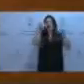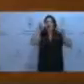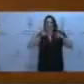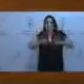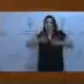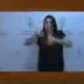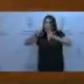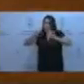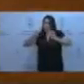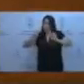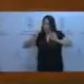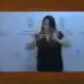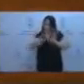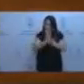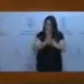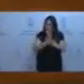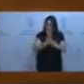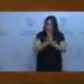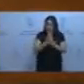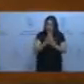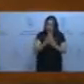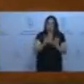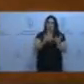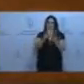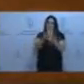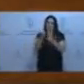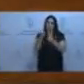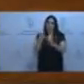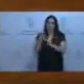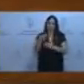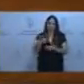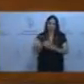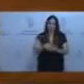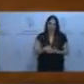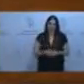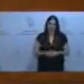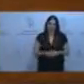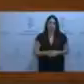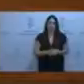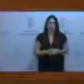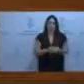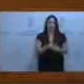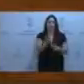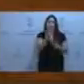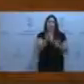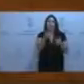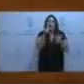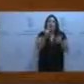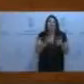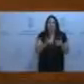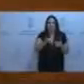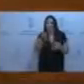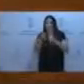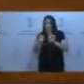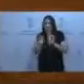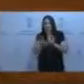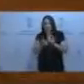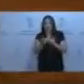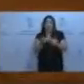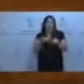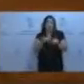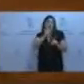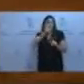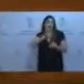es una explicación que sí que me lo han planteado algunos grupos. Física y no jurídica, algo que se aplica en otras